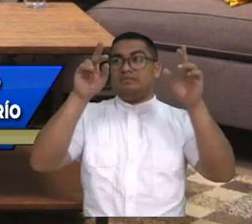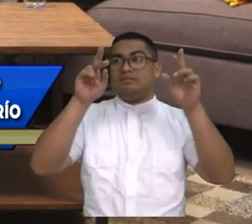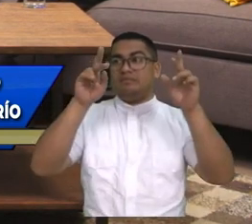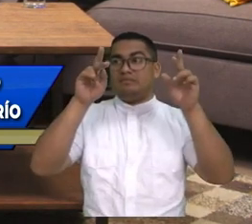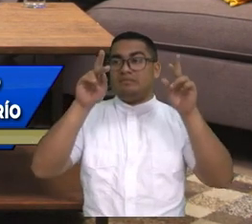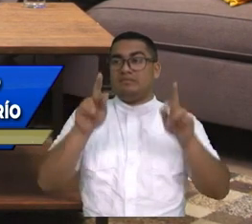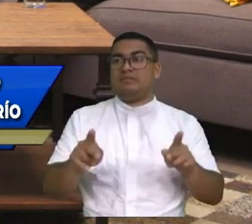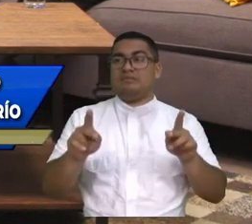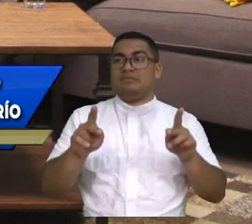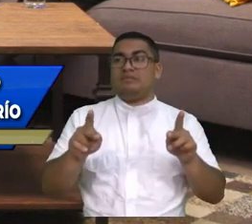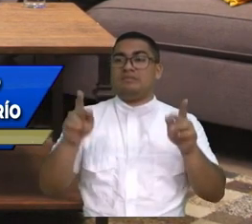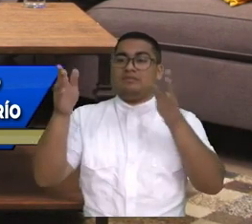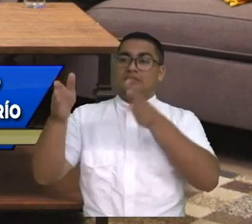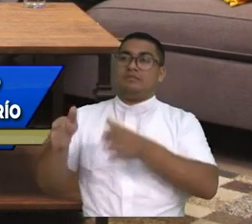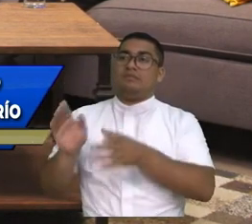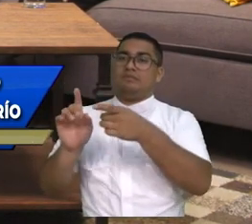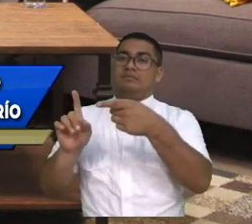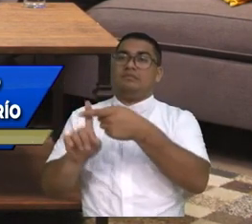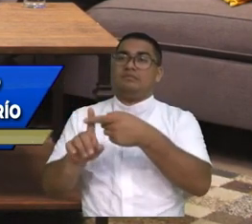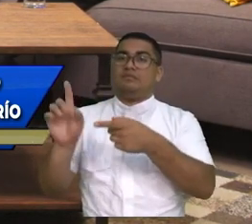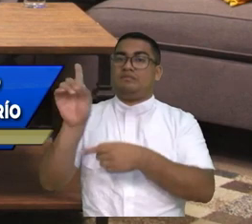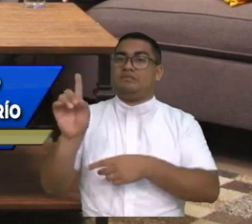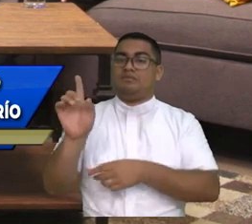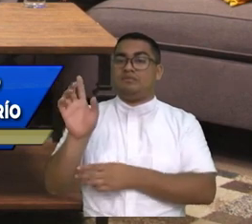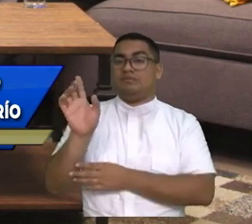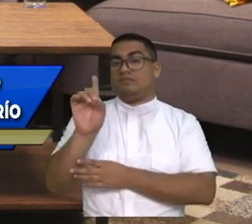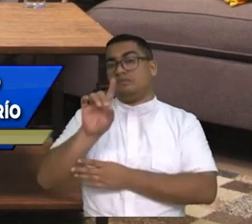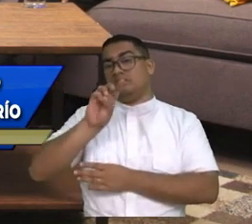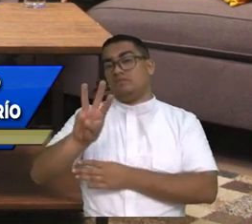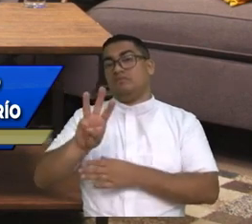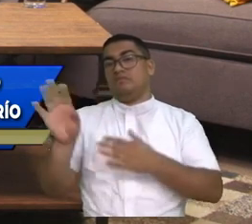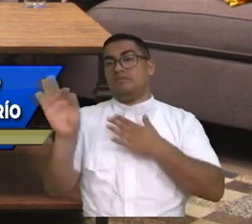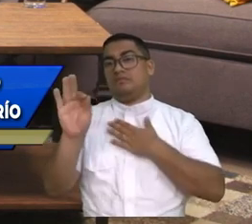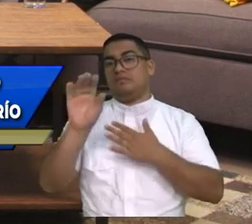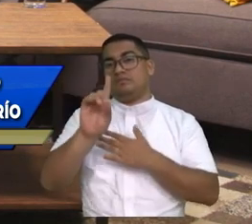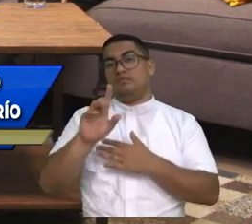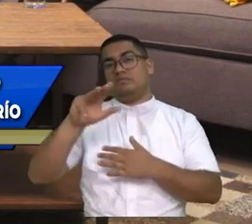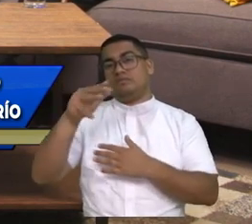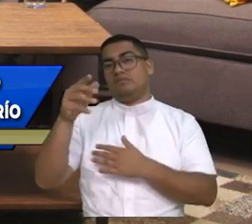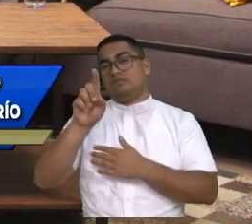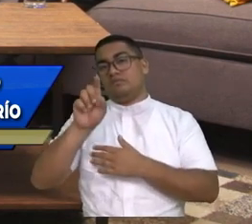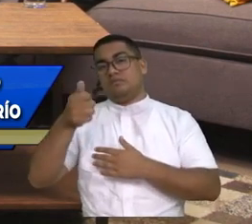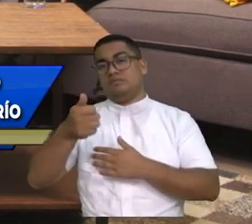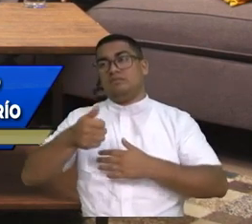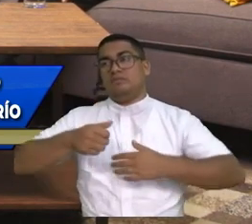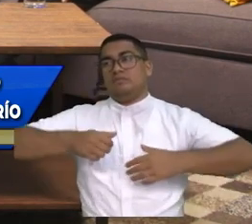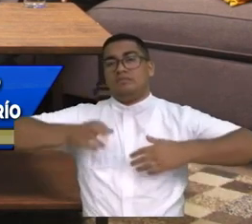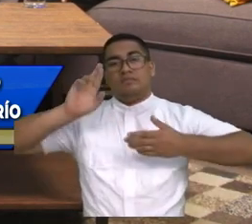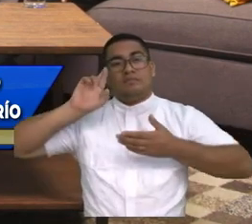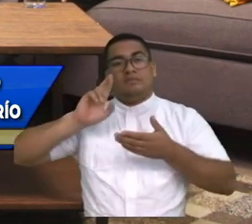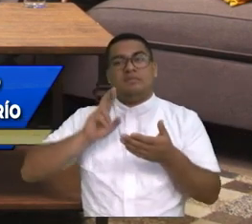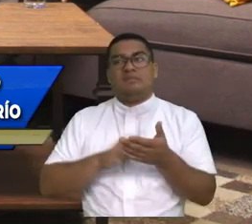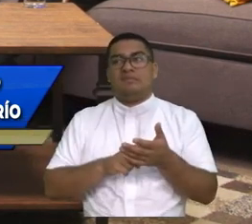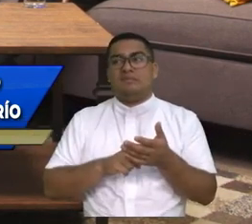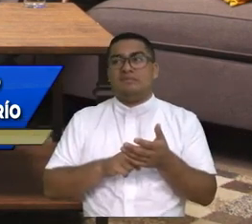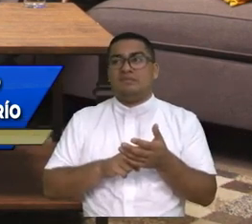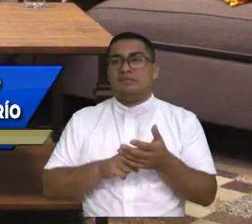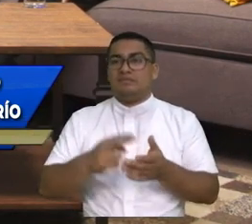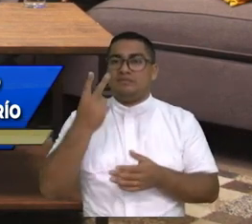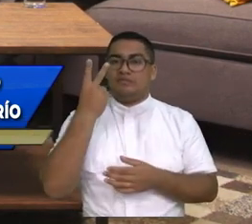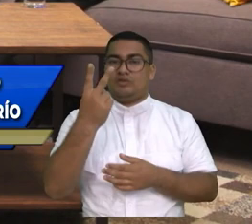domingo siguiente, 13 de febrero de 1916. Se recuerdan